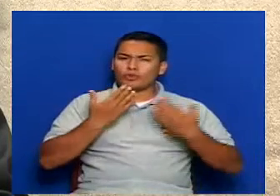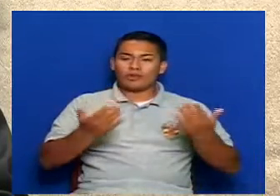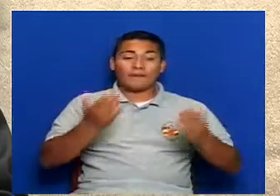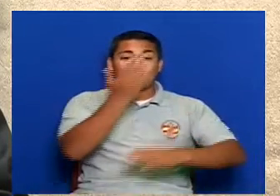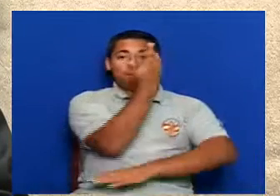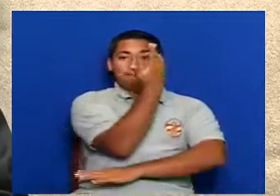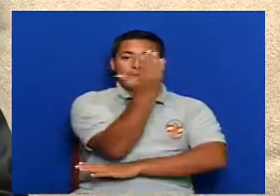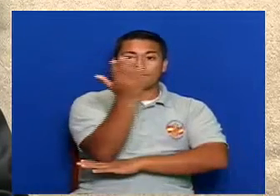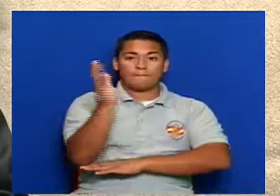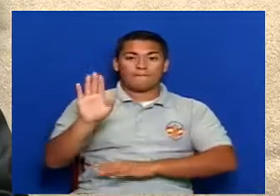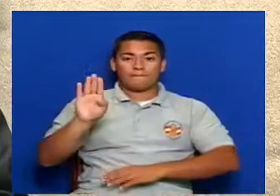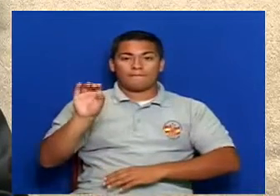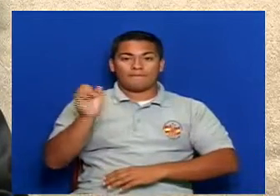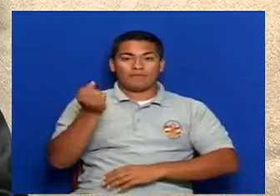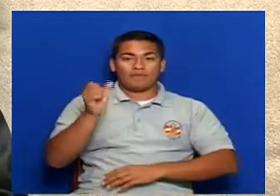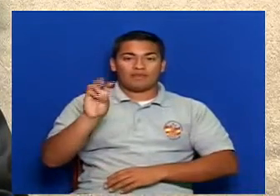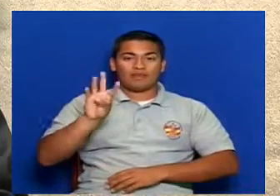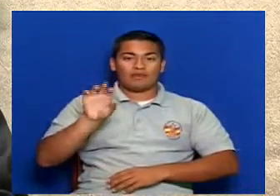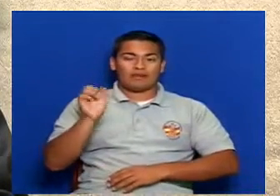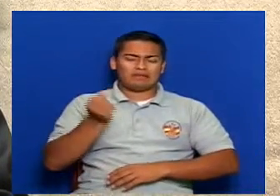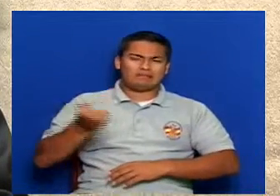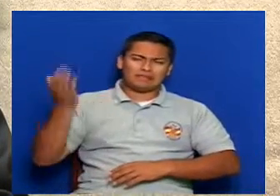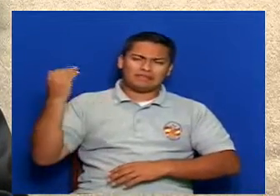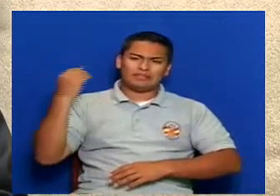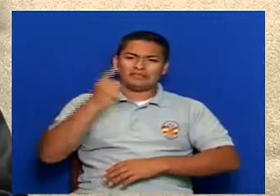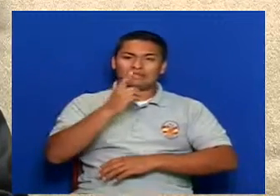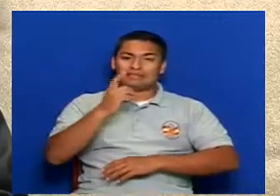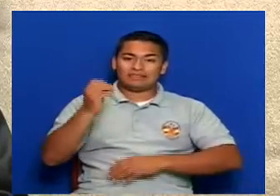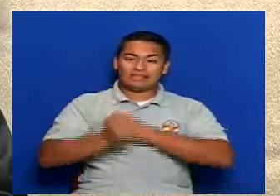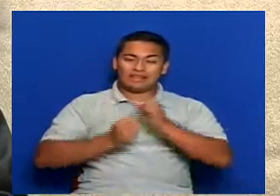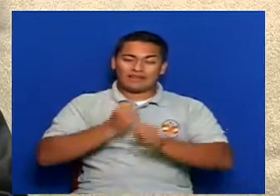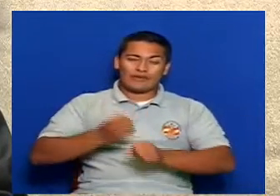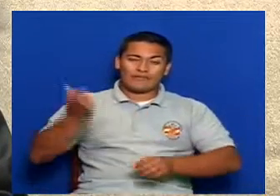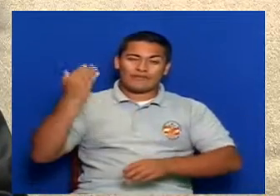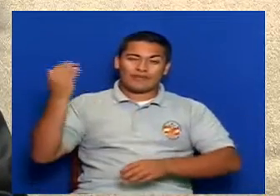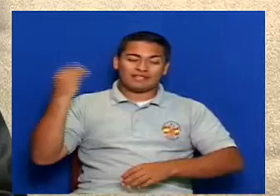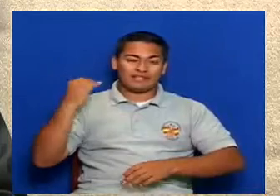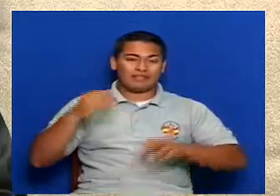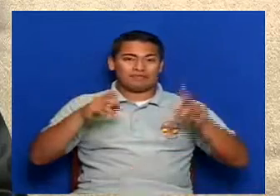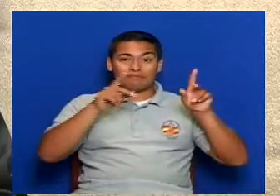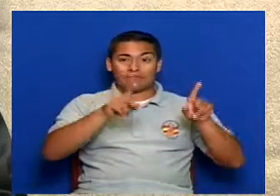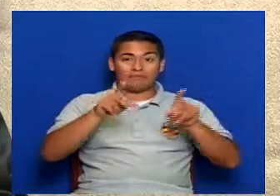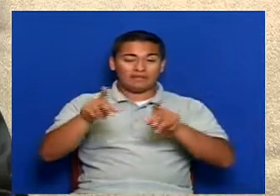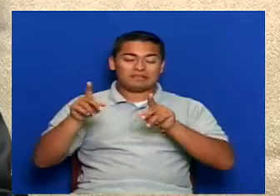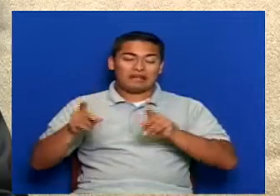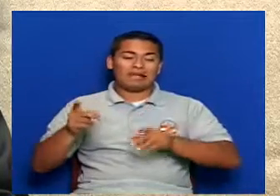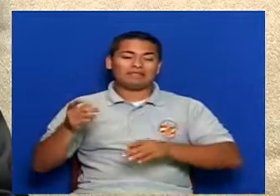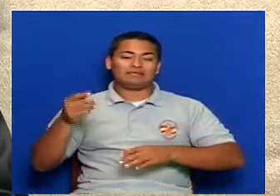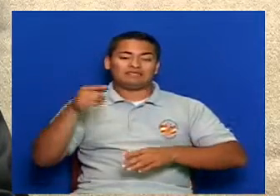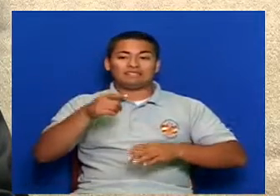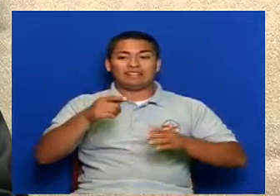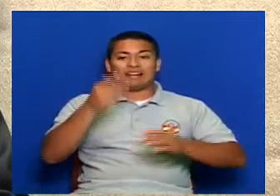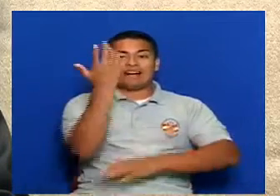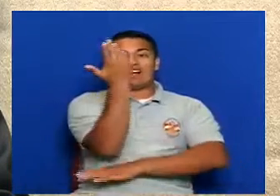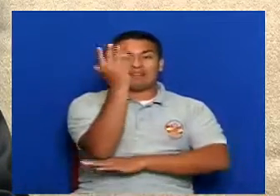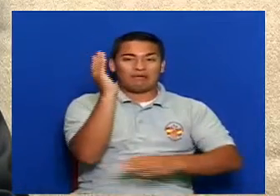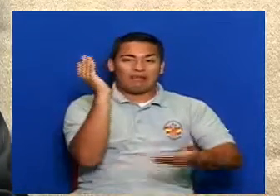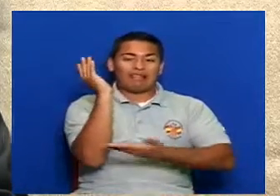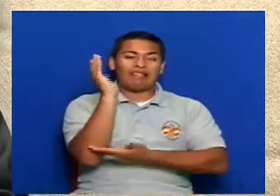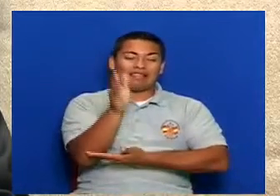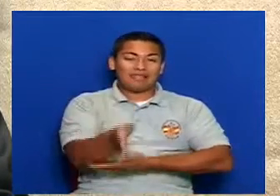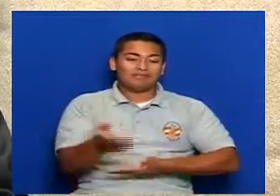estado amenazada no de hoy sino desde hace 100 años la colonización en esta en esta zona que una área protegida